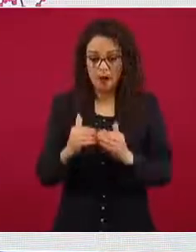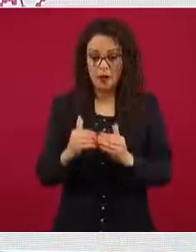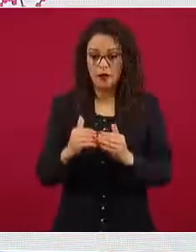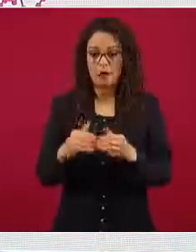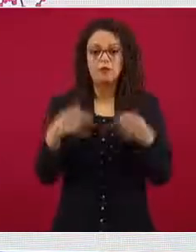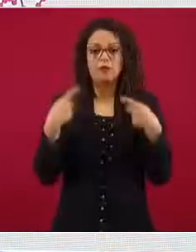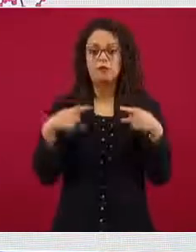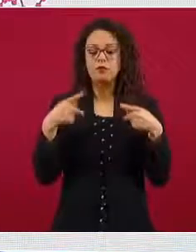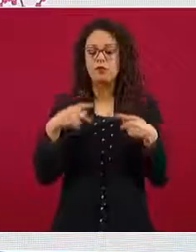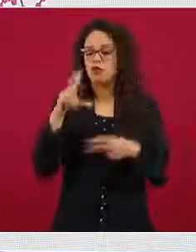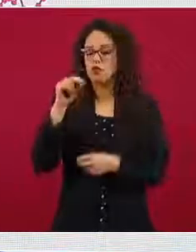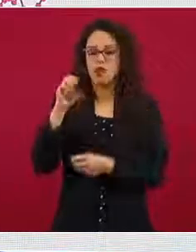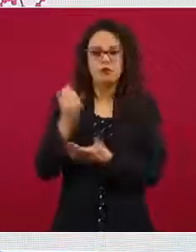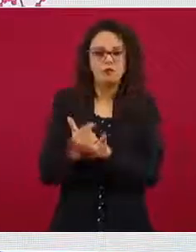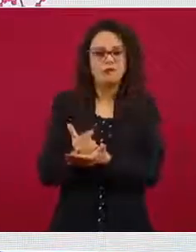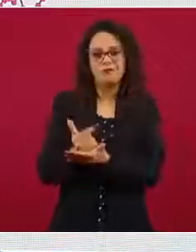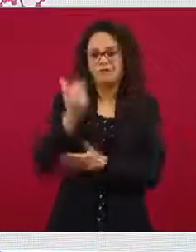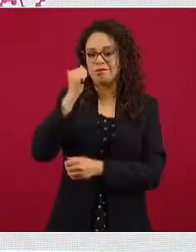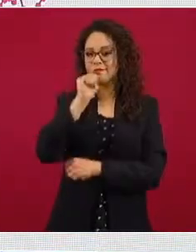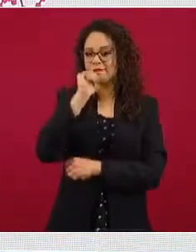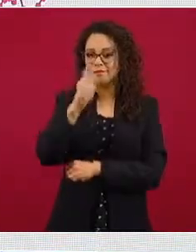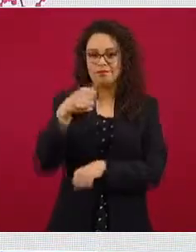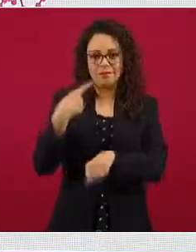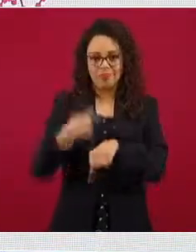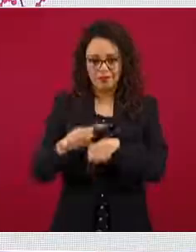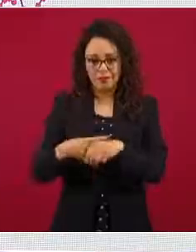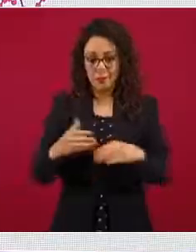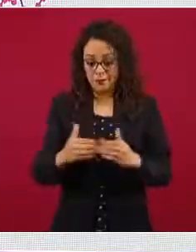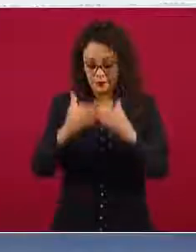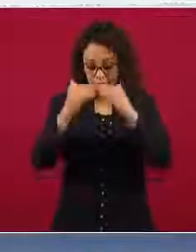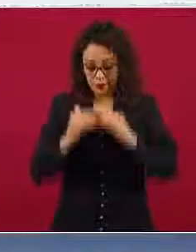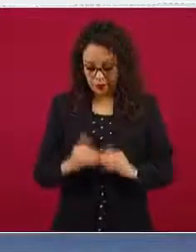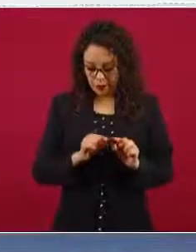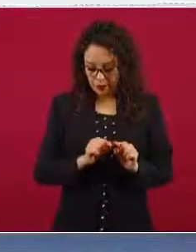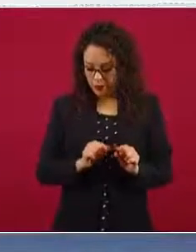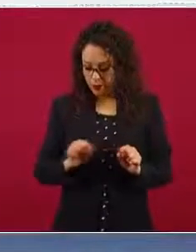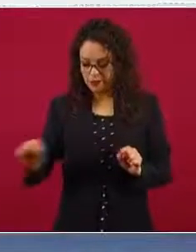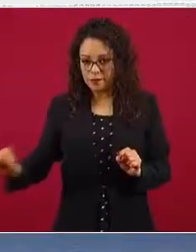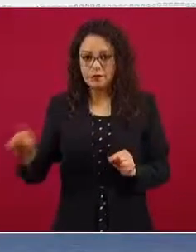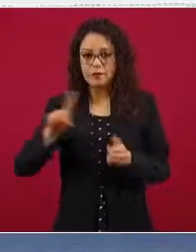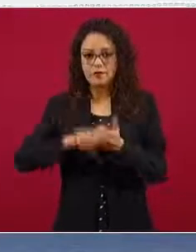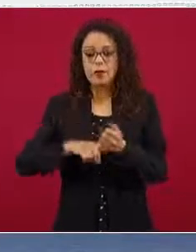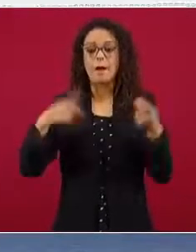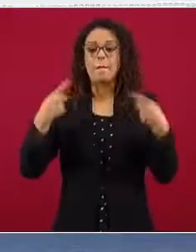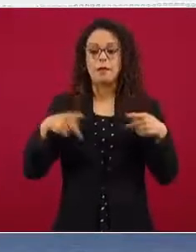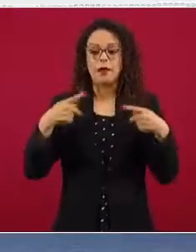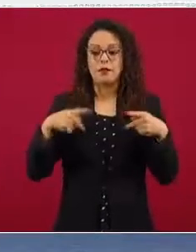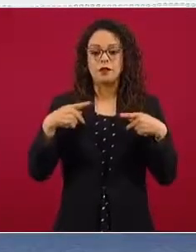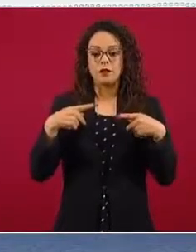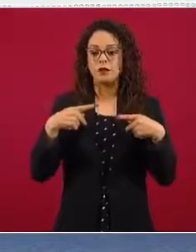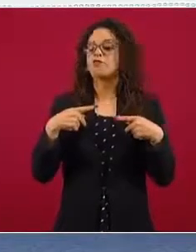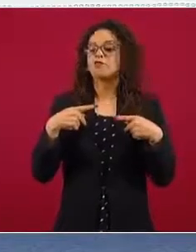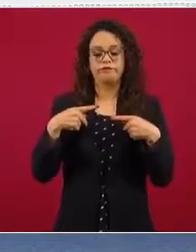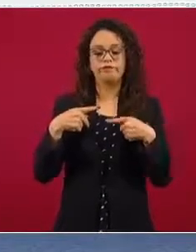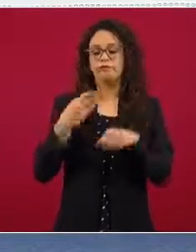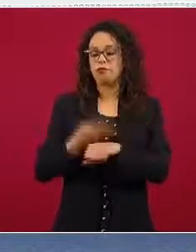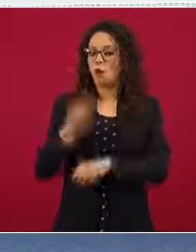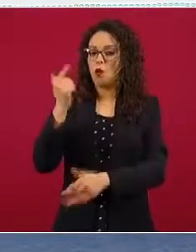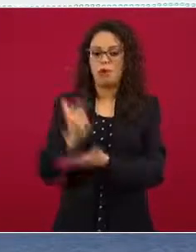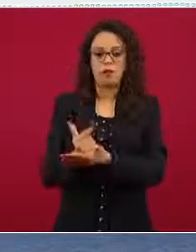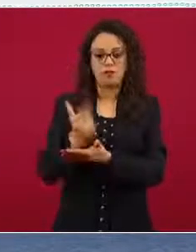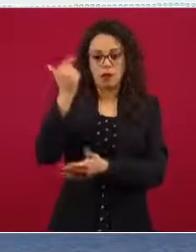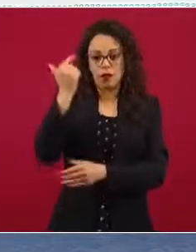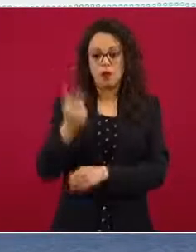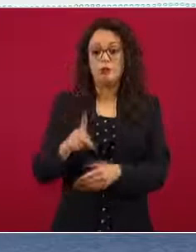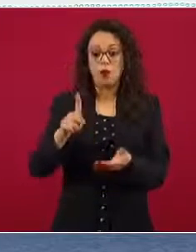no están críticamente enfermas y la línea de hasta abajo es personas críticamente enfermas. Nuevamente destacamos